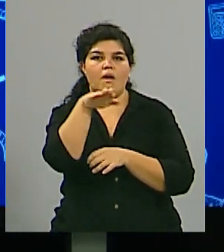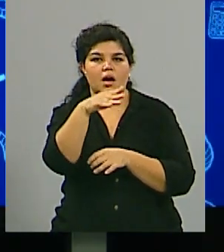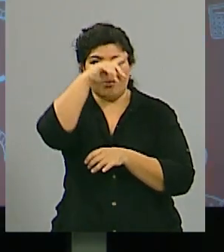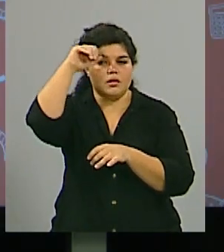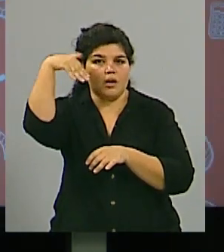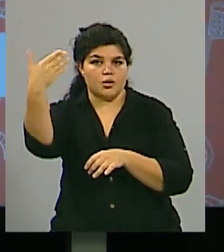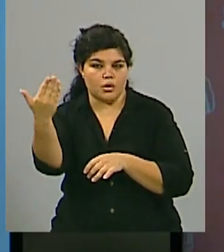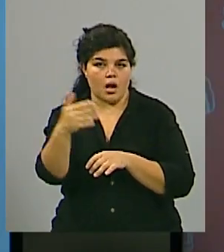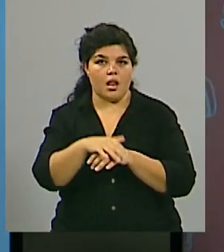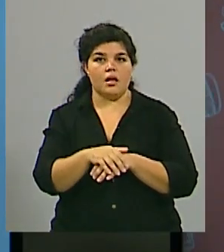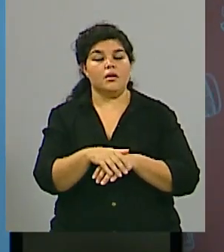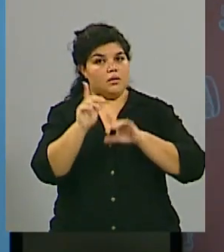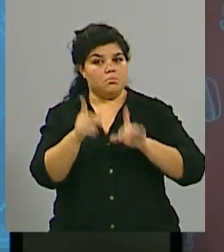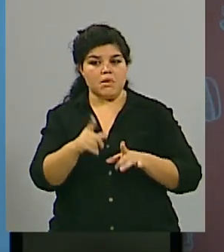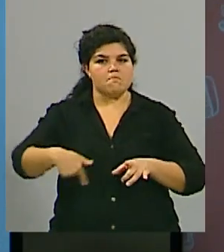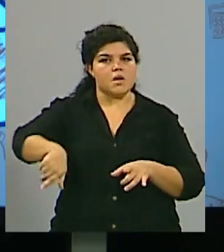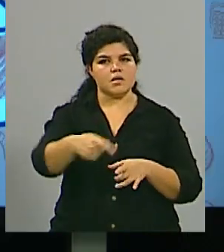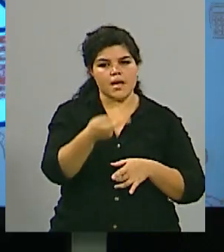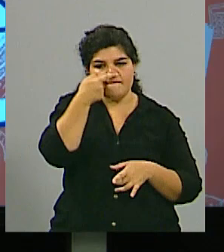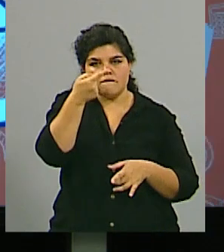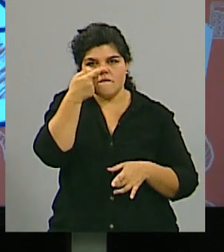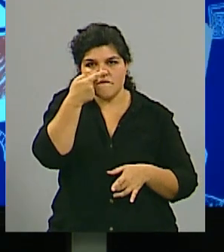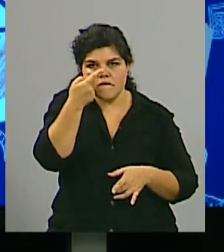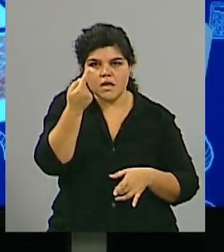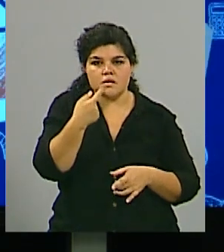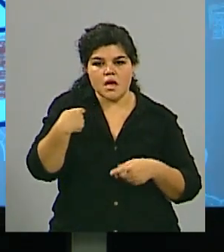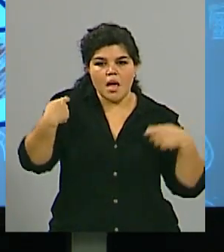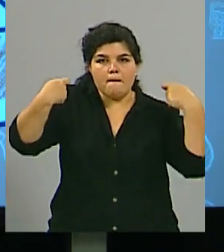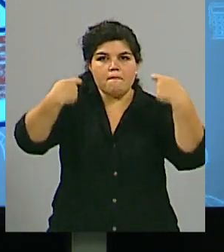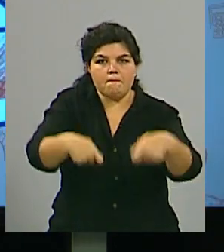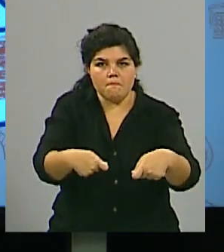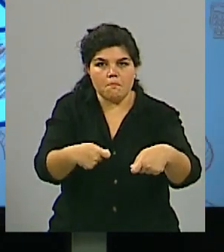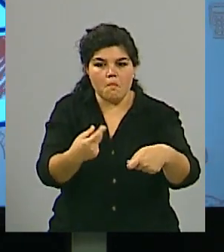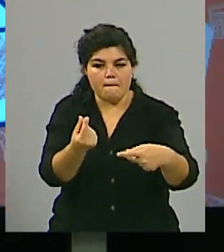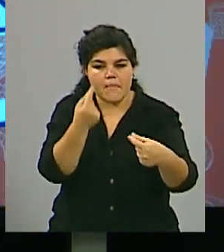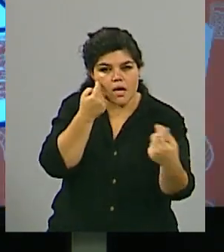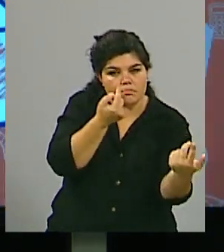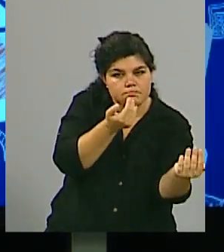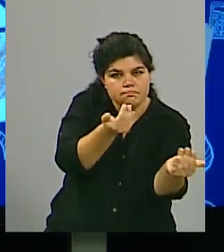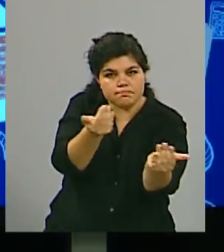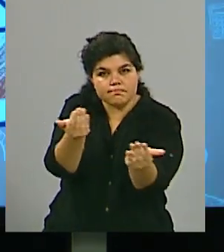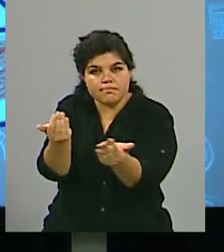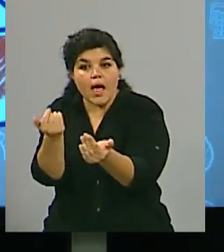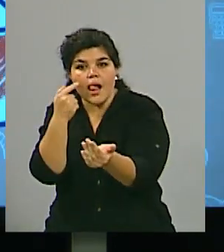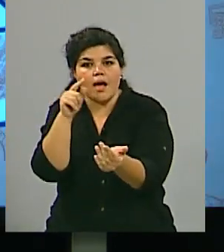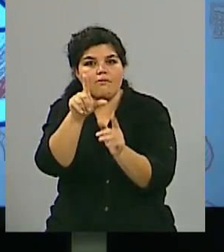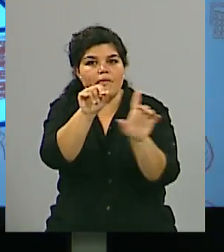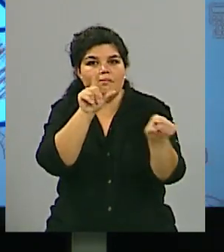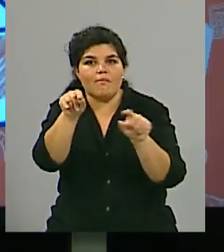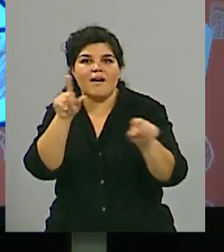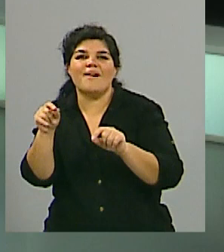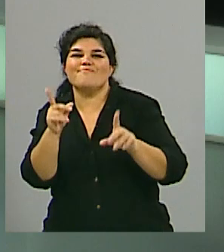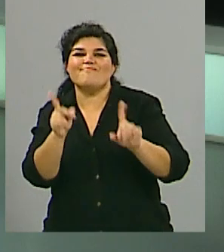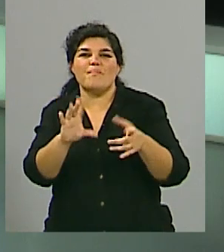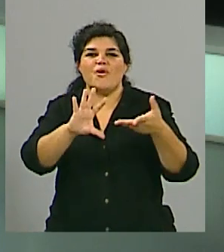bolsas de inversión que sean atractivas al capital extranjero, identifican algunos patrones y dicen, bueno, estos países son